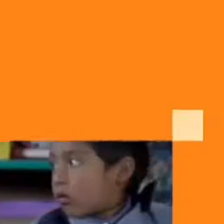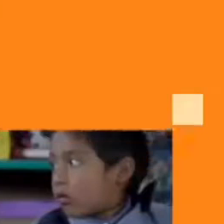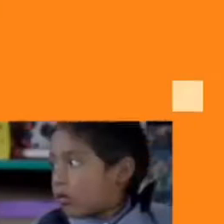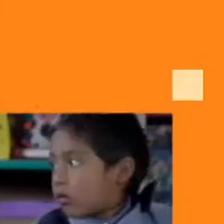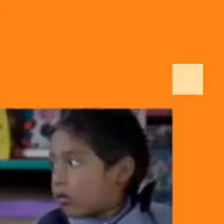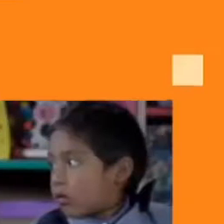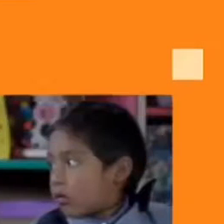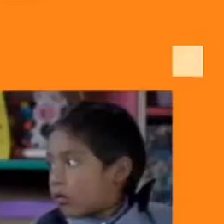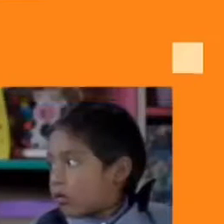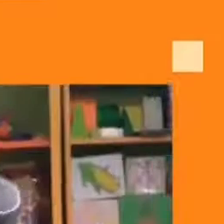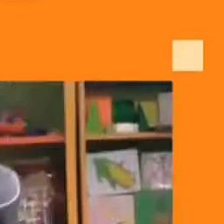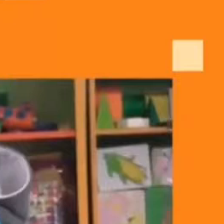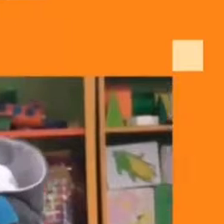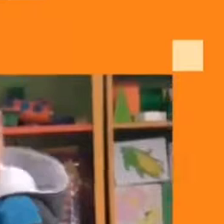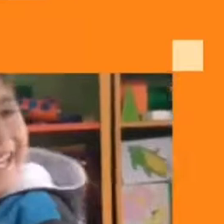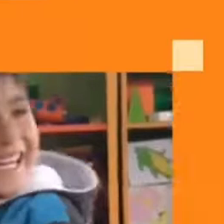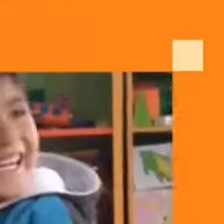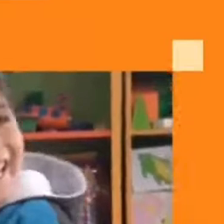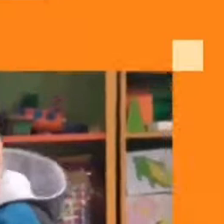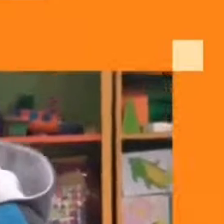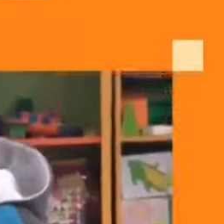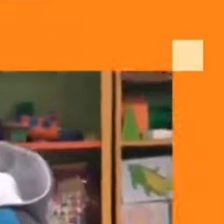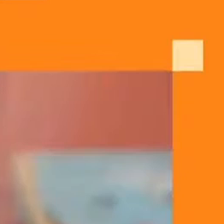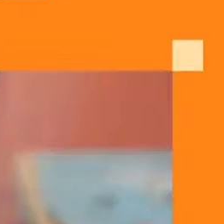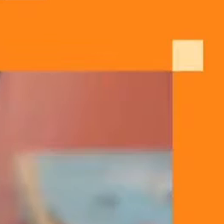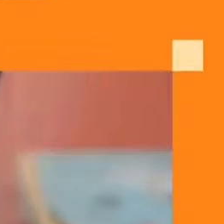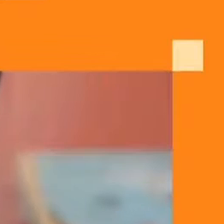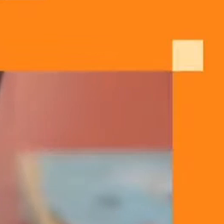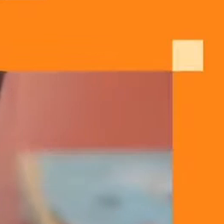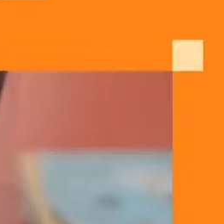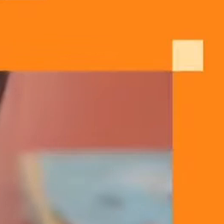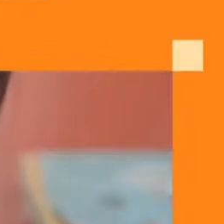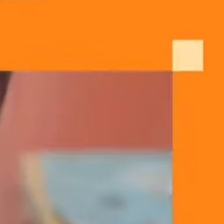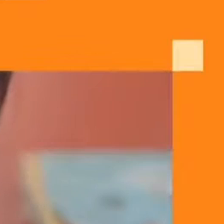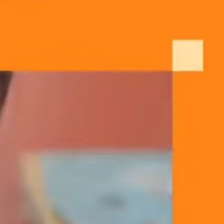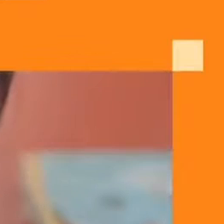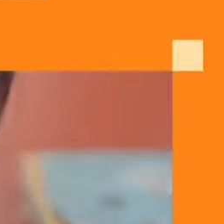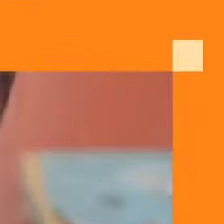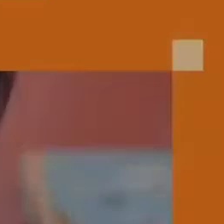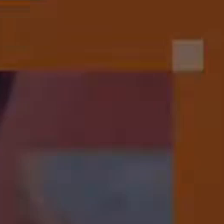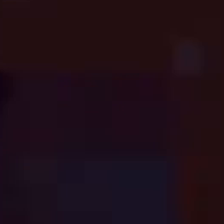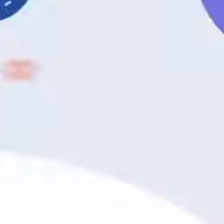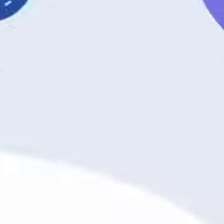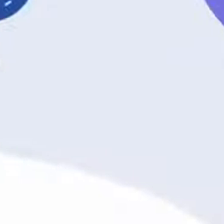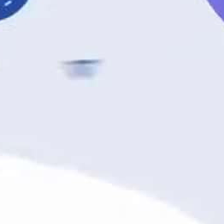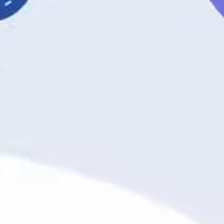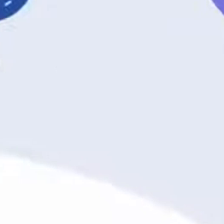Estamos viendo Aprendo en Casa, secundaria.